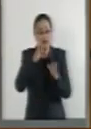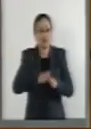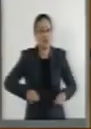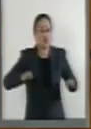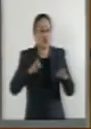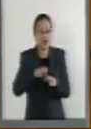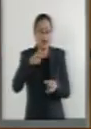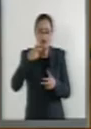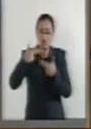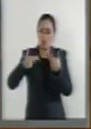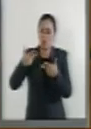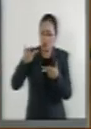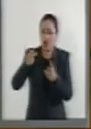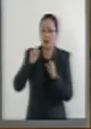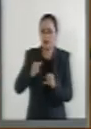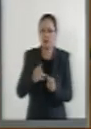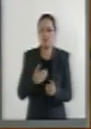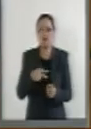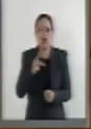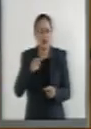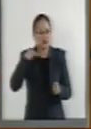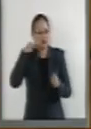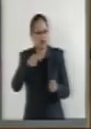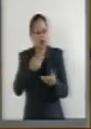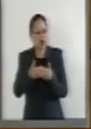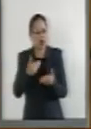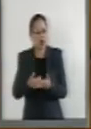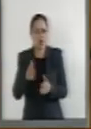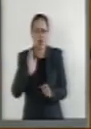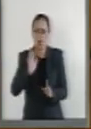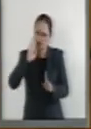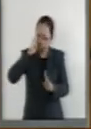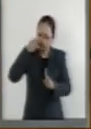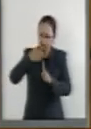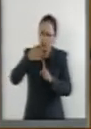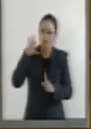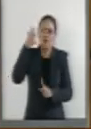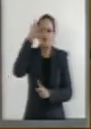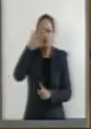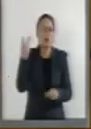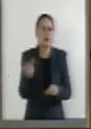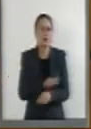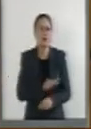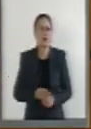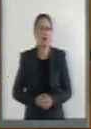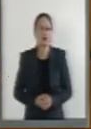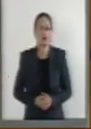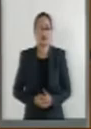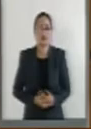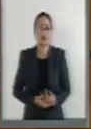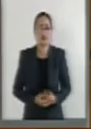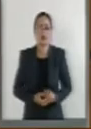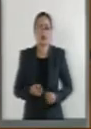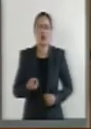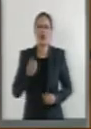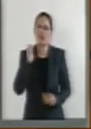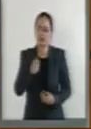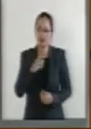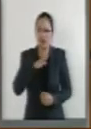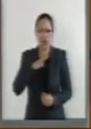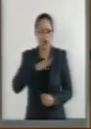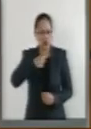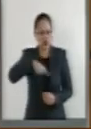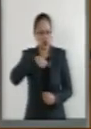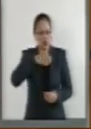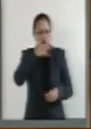Pero ¿dónde estamos parados? ¿Cuál es la convocatoria hacia adelante? ¿Cuál es la invitación que debemos